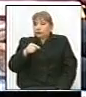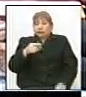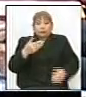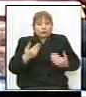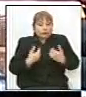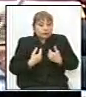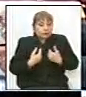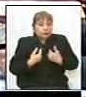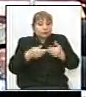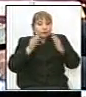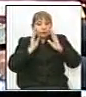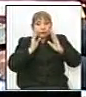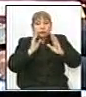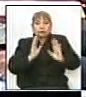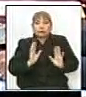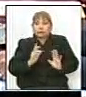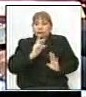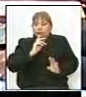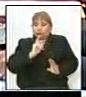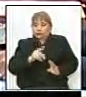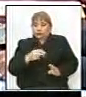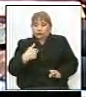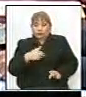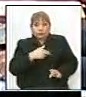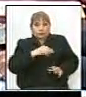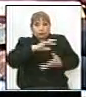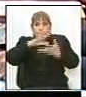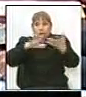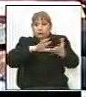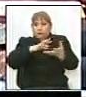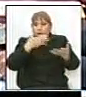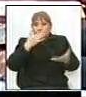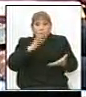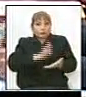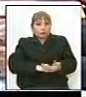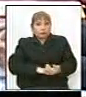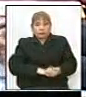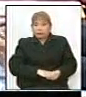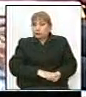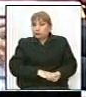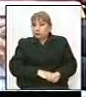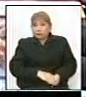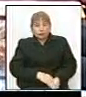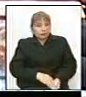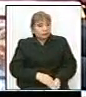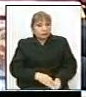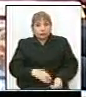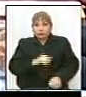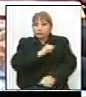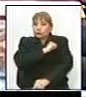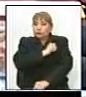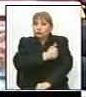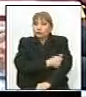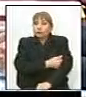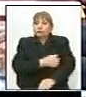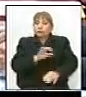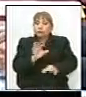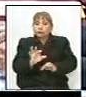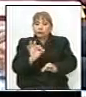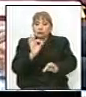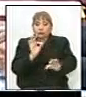de que está pues todo de cabeza, está mal. ¿Y qué es lo que pasa? Autoridades que son